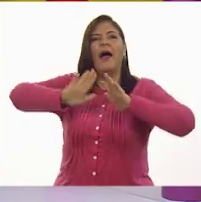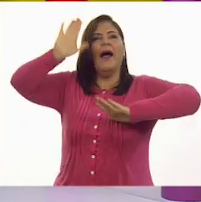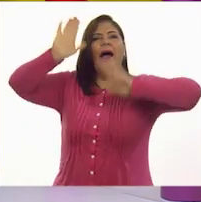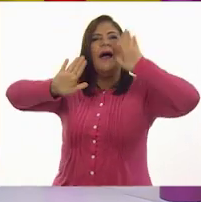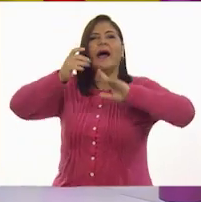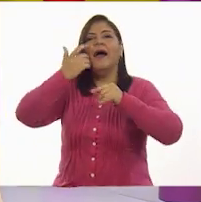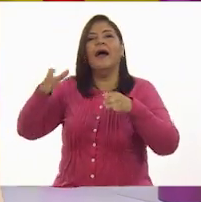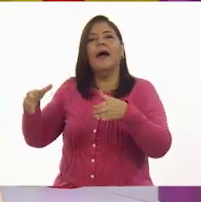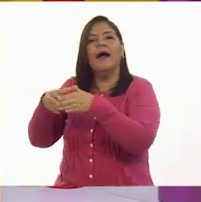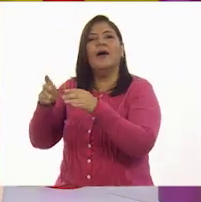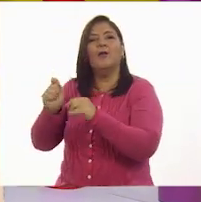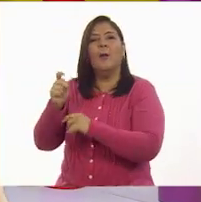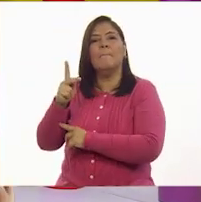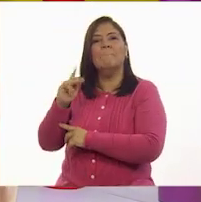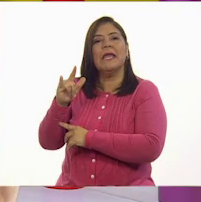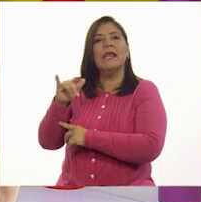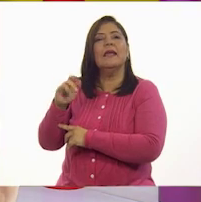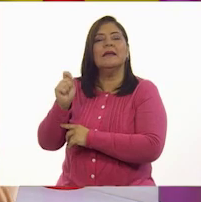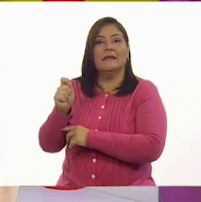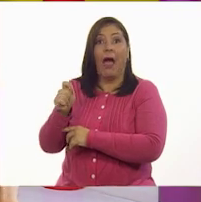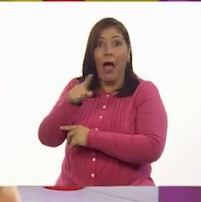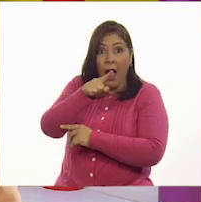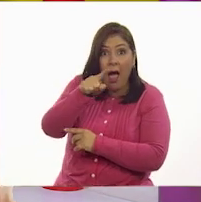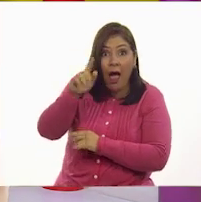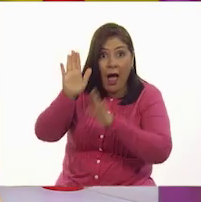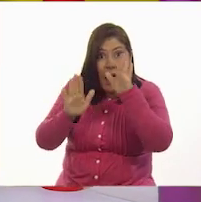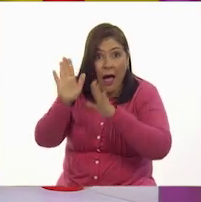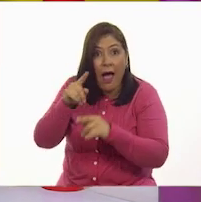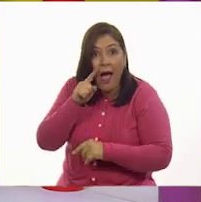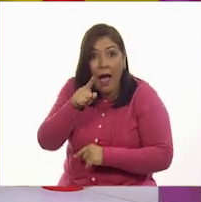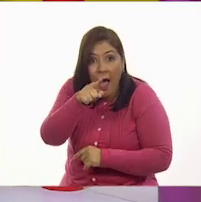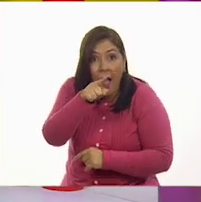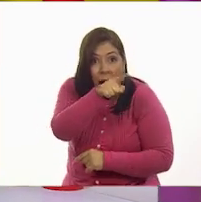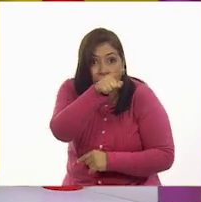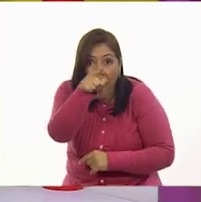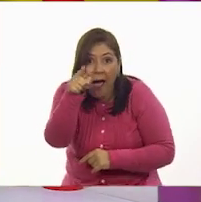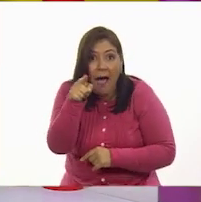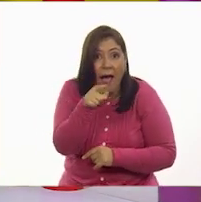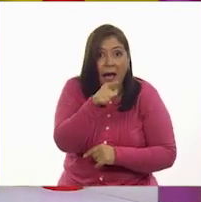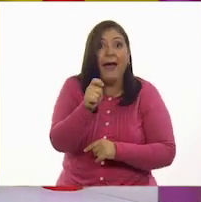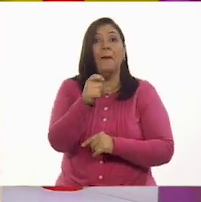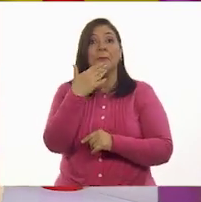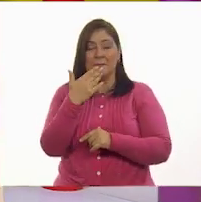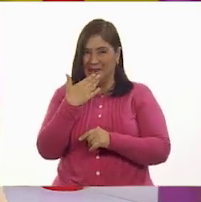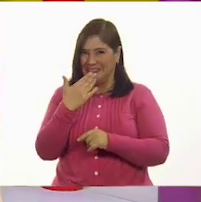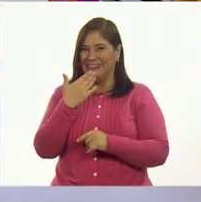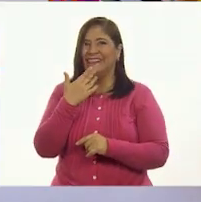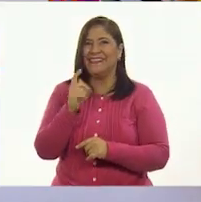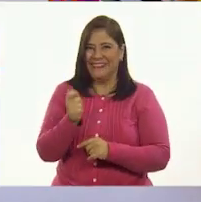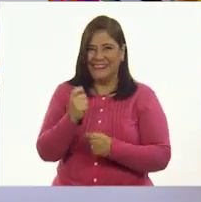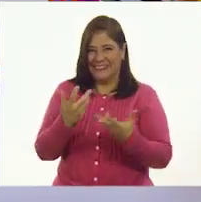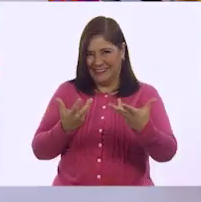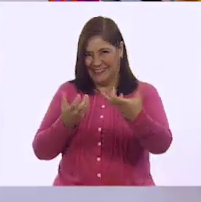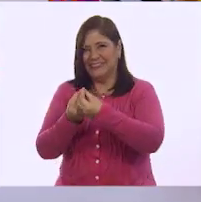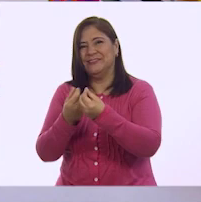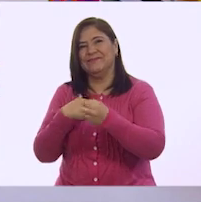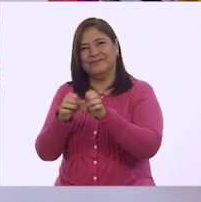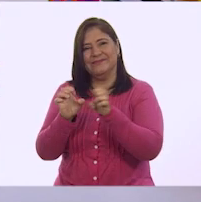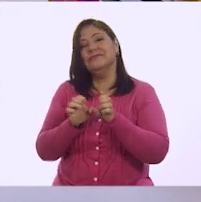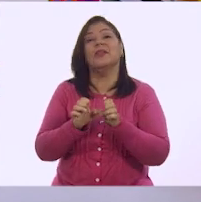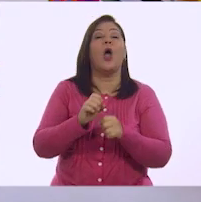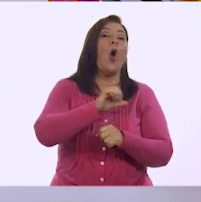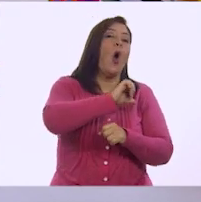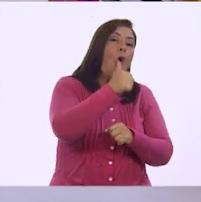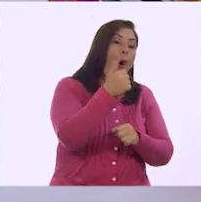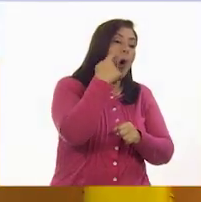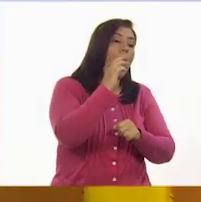de Pili? Levanten la mano. ¿Tú quieres estar conmigo? ¿Todos, todos? ¿Sí? ¿Quién más? Hay muchos niños los que quieren participar. Son de mi equipo. Muy bien. Ahora, levanten